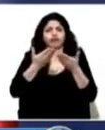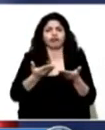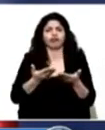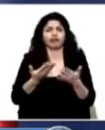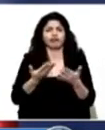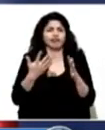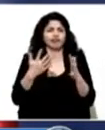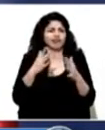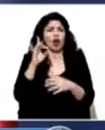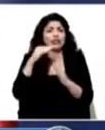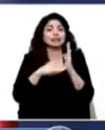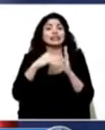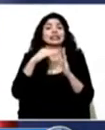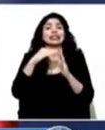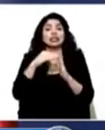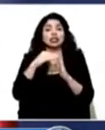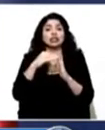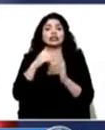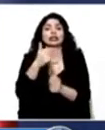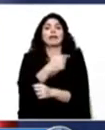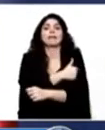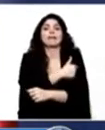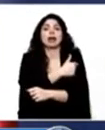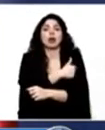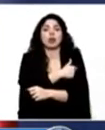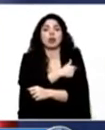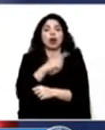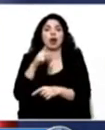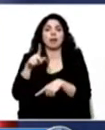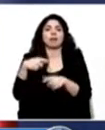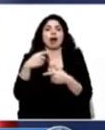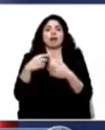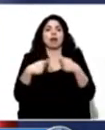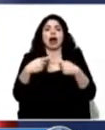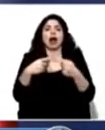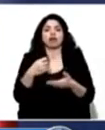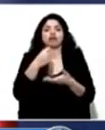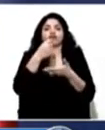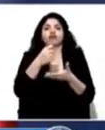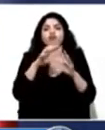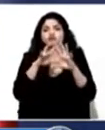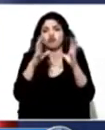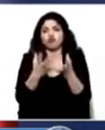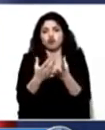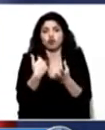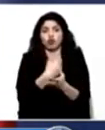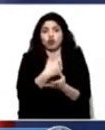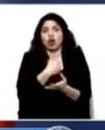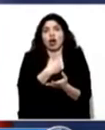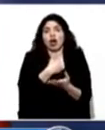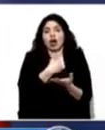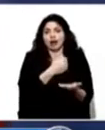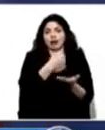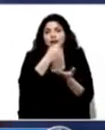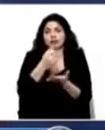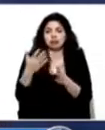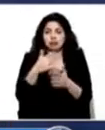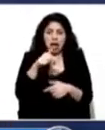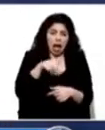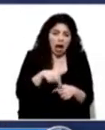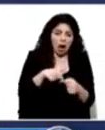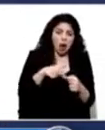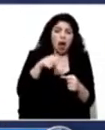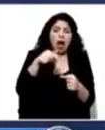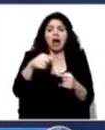a nivel mundial alrededor de 80 millones de dosis de la vacuna al que nosotros tenemos acceso entre ahora y fines